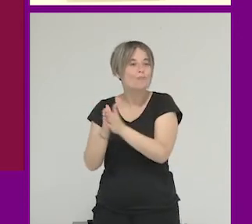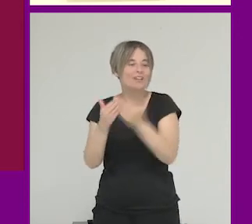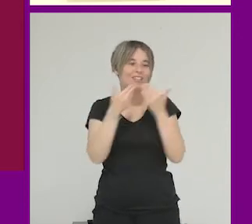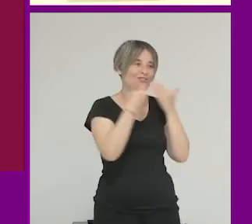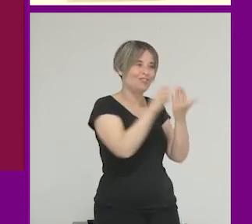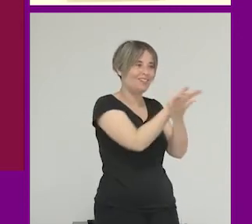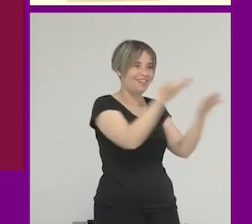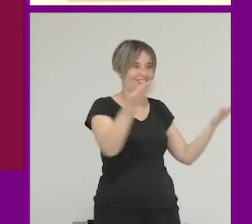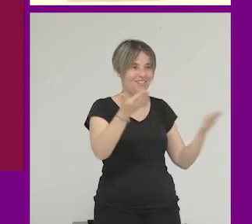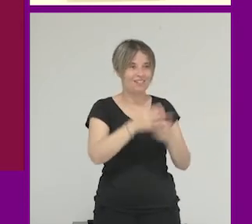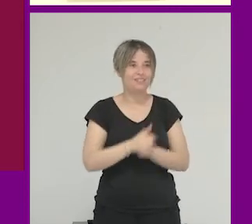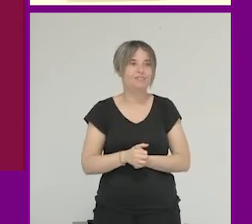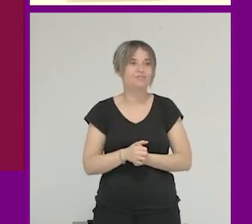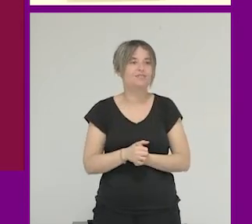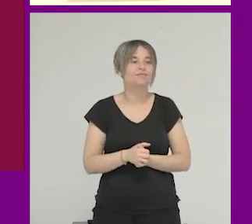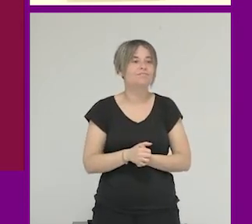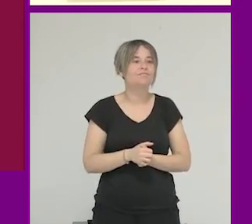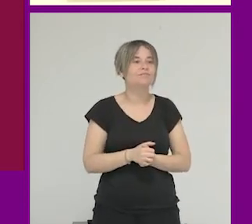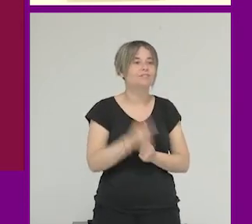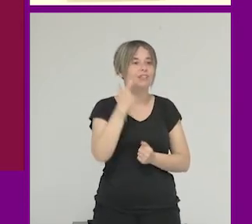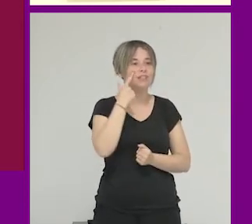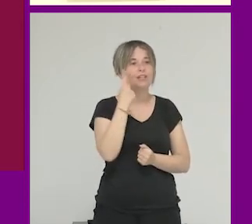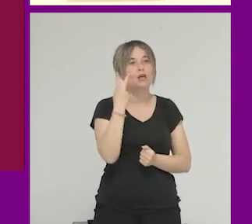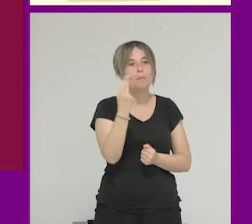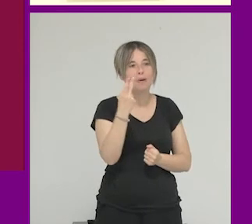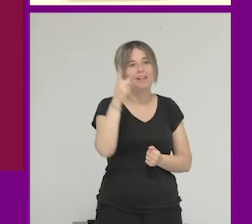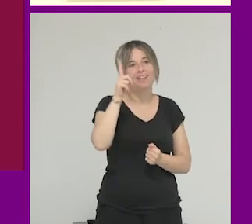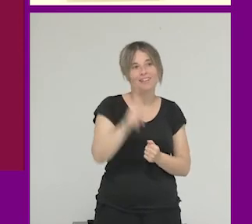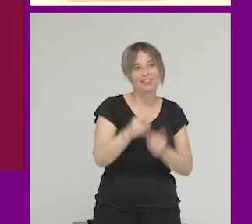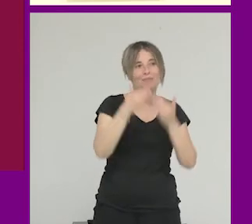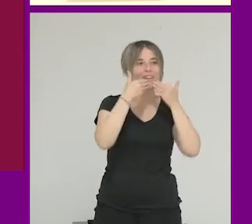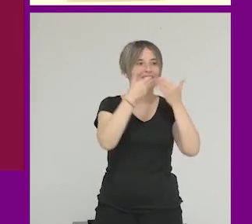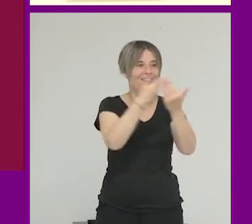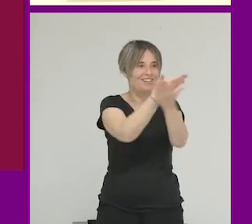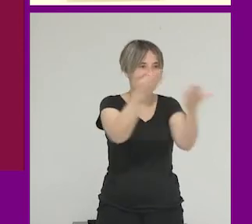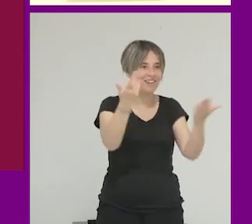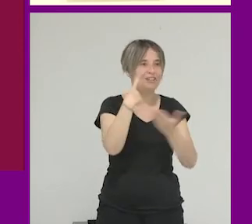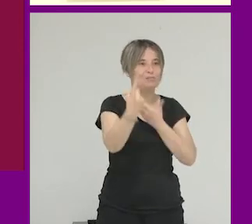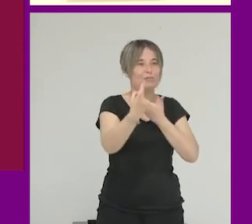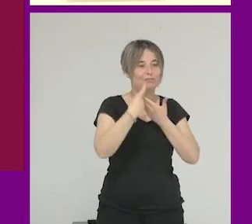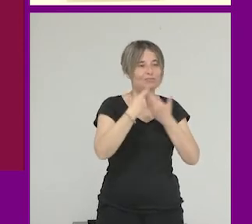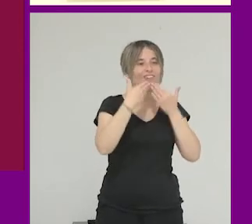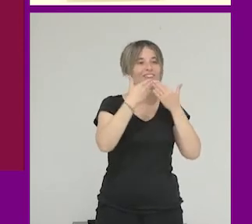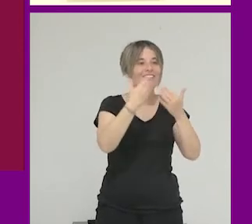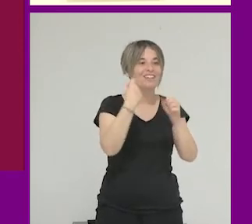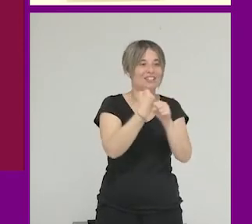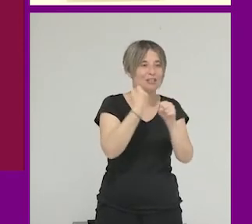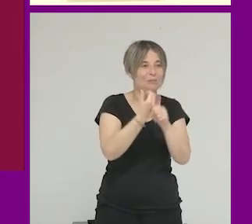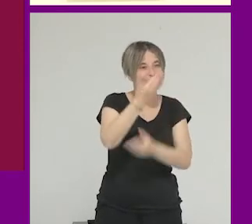dira. Nire bikotekideari, ze fokor da dela, berari esker lortu dela hau egitea